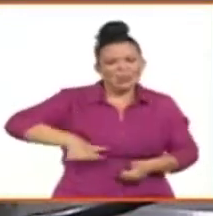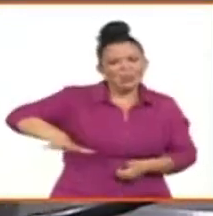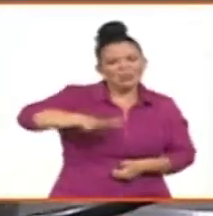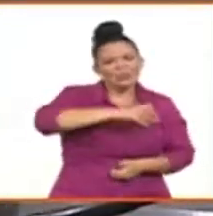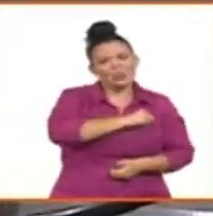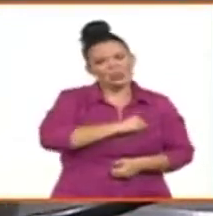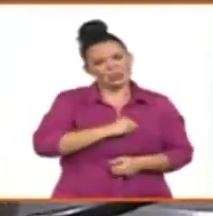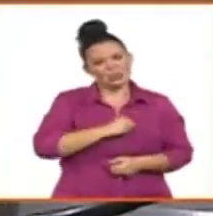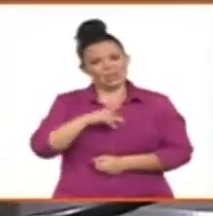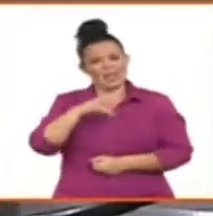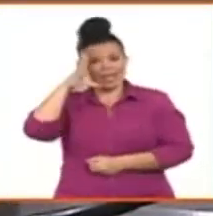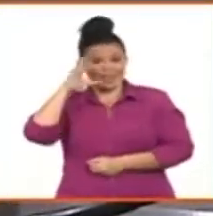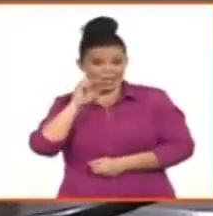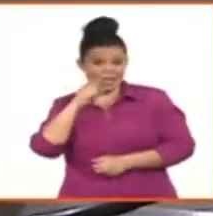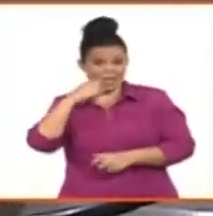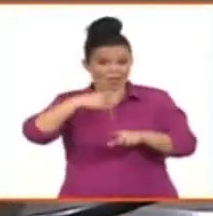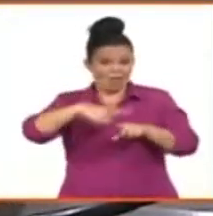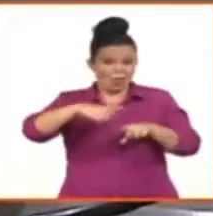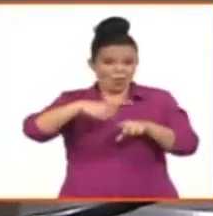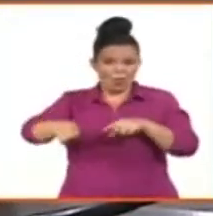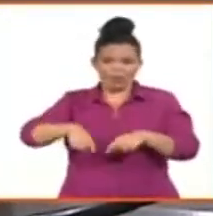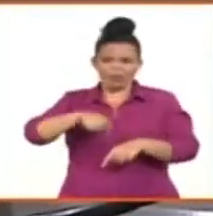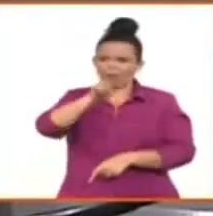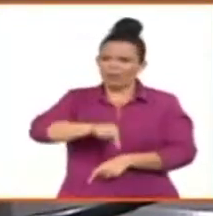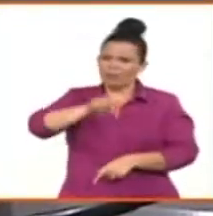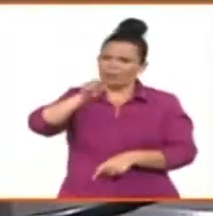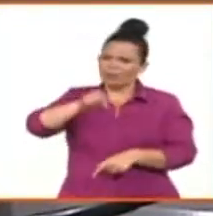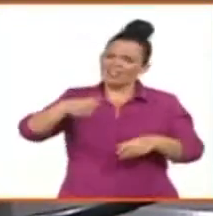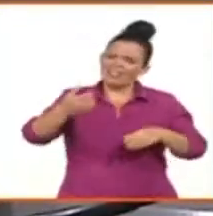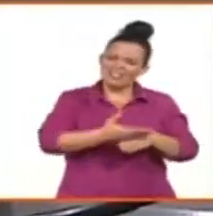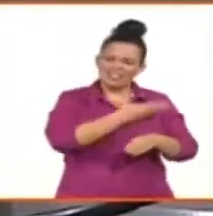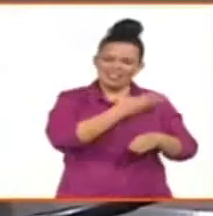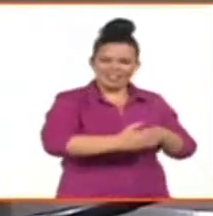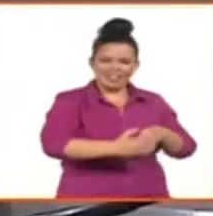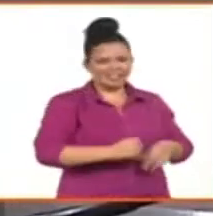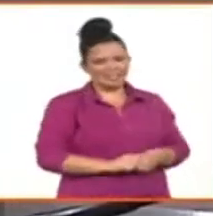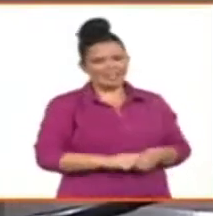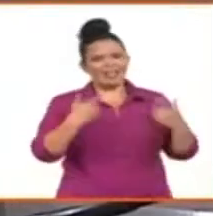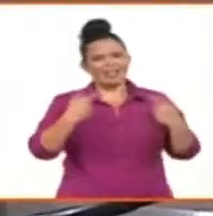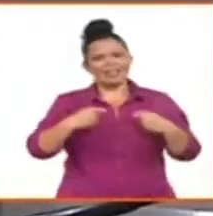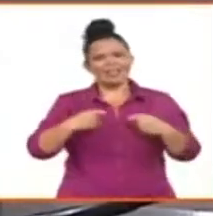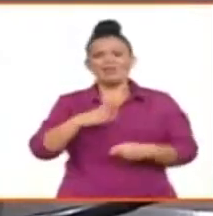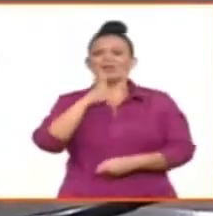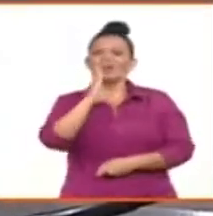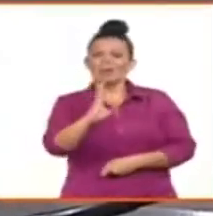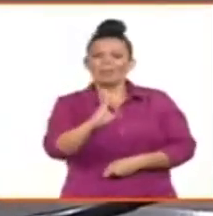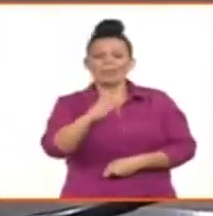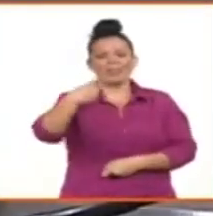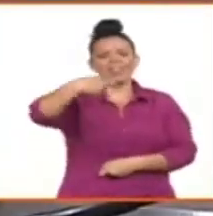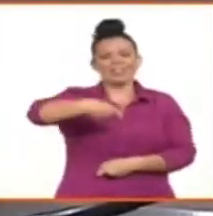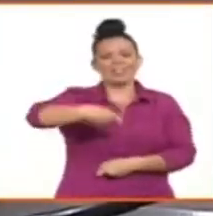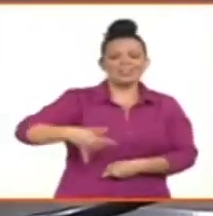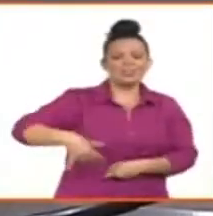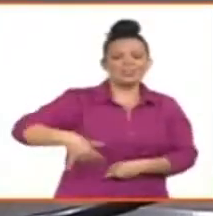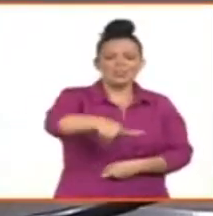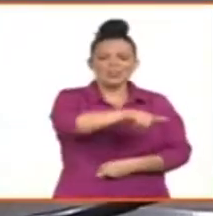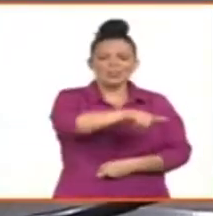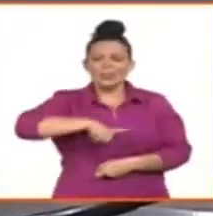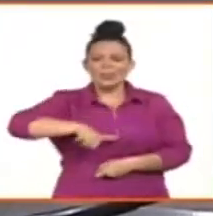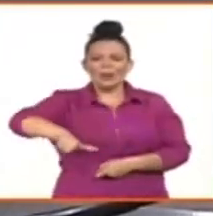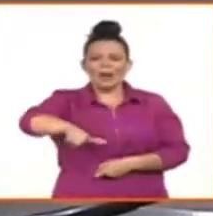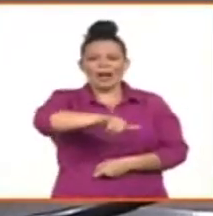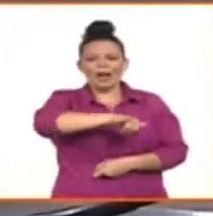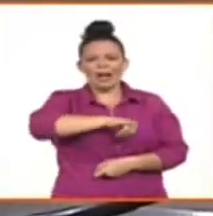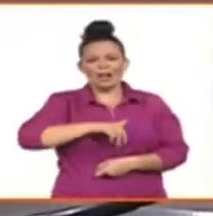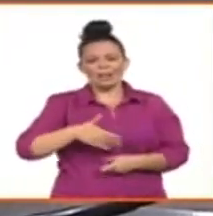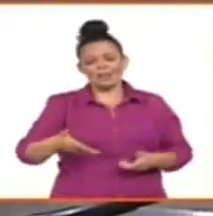lugar de otra persona que está necesitando que sus derechos sean igualmente reconocidos que, bueno, el que no lo siente